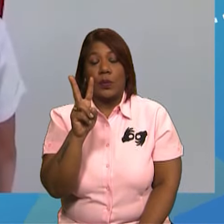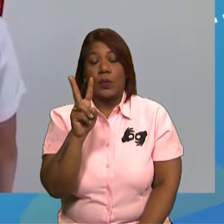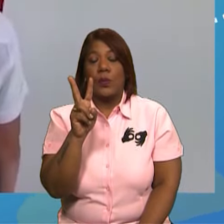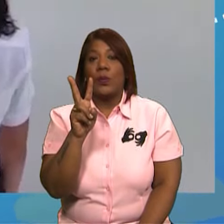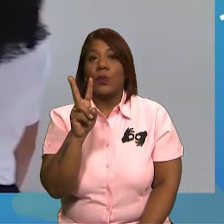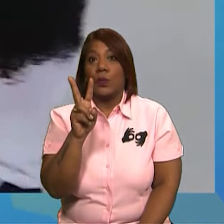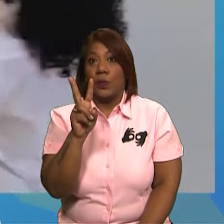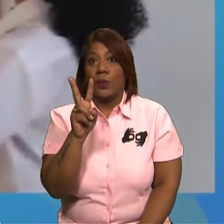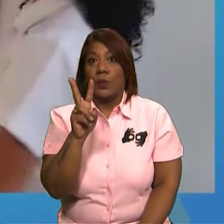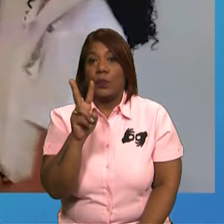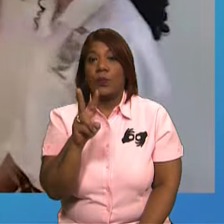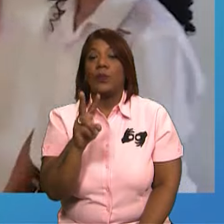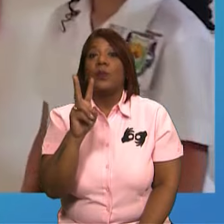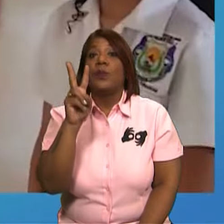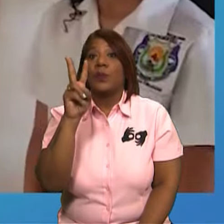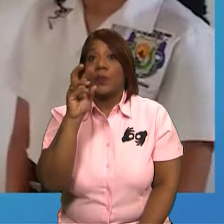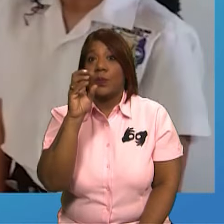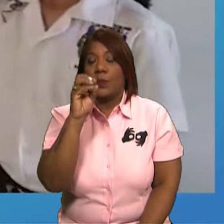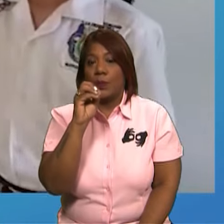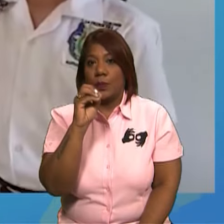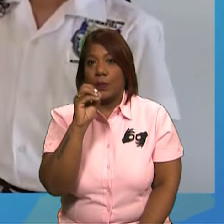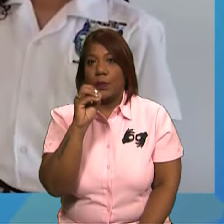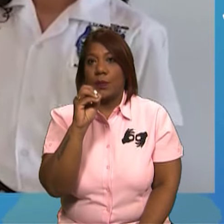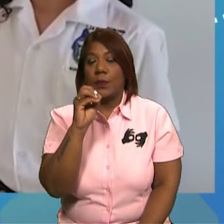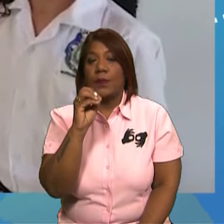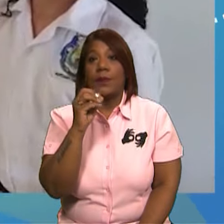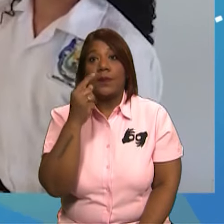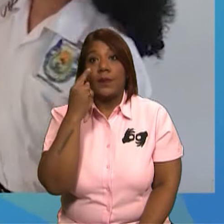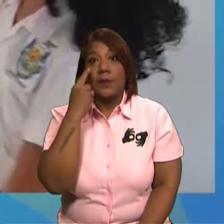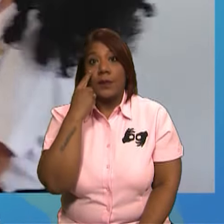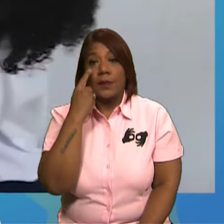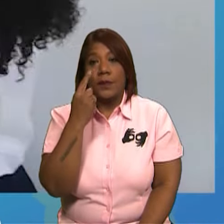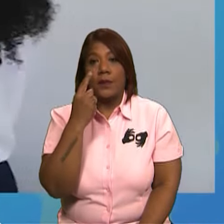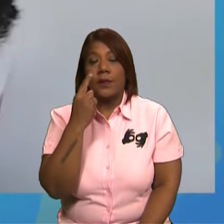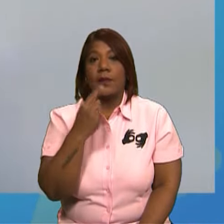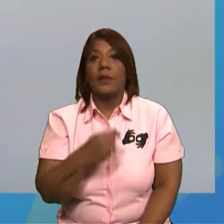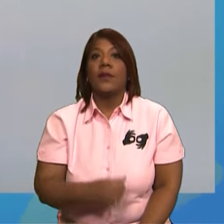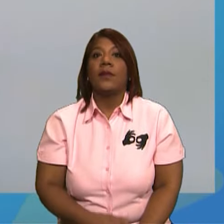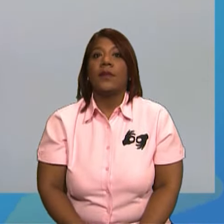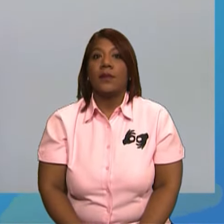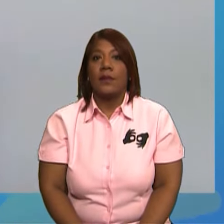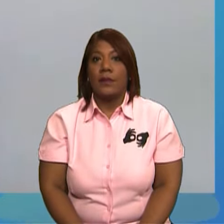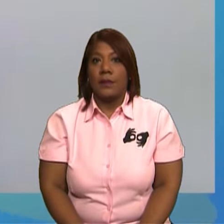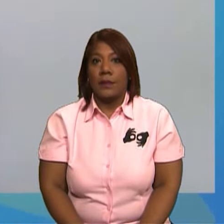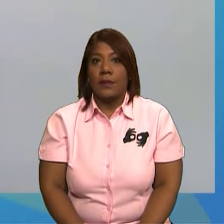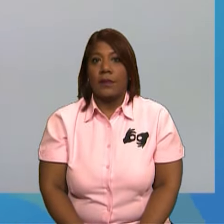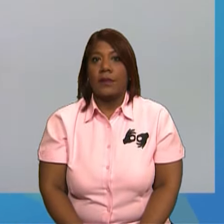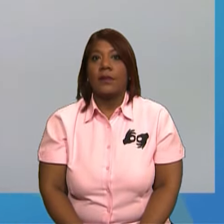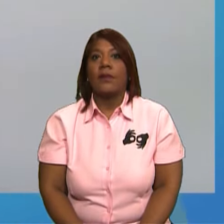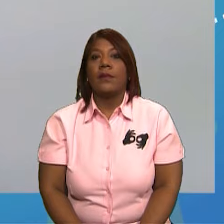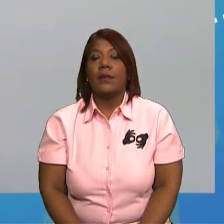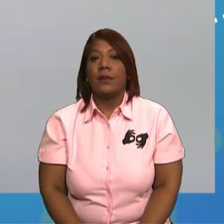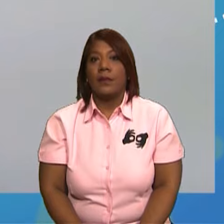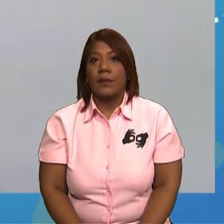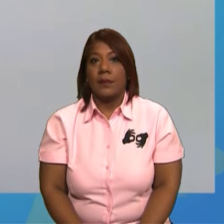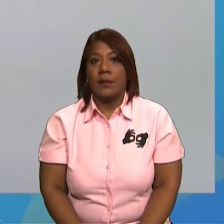es 20. Luego multiplicamos por separado.